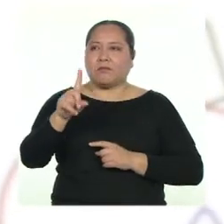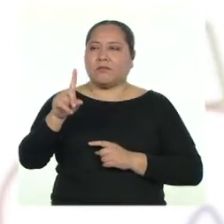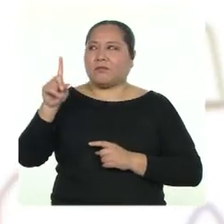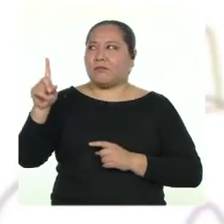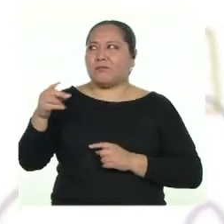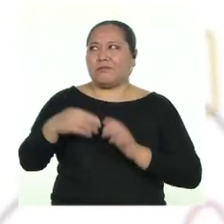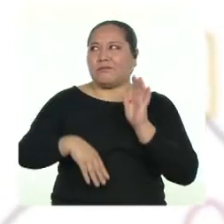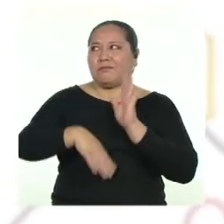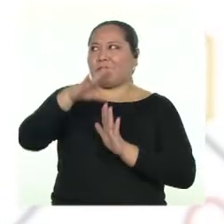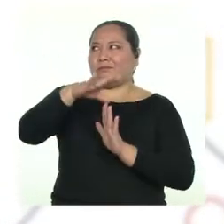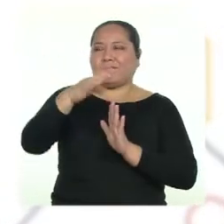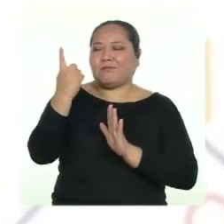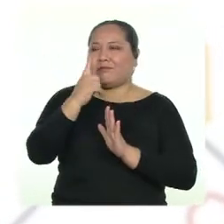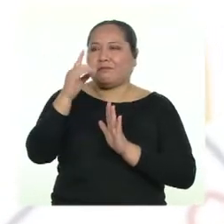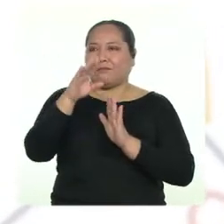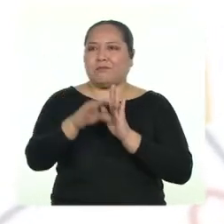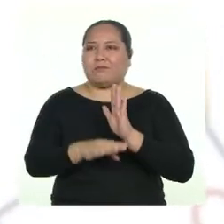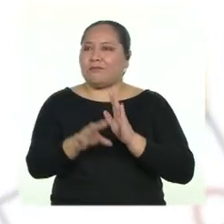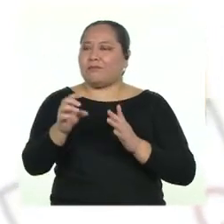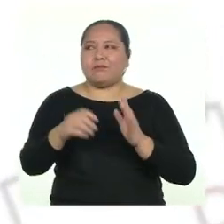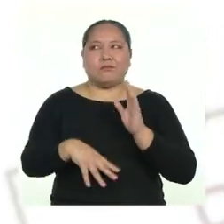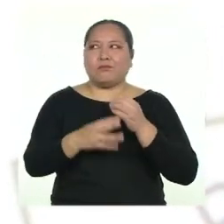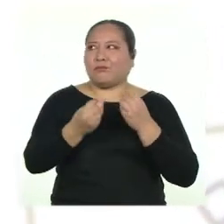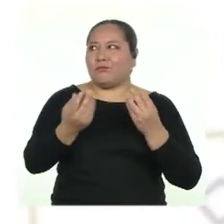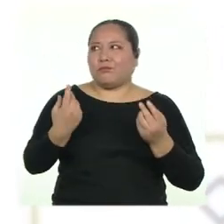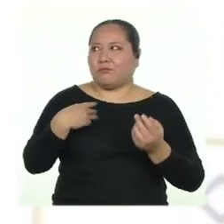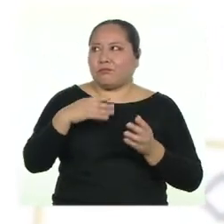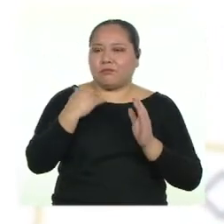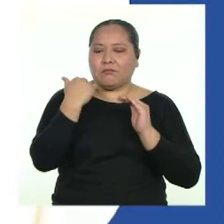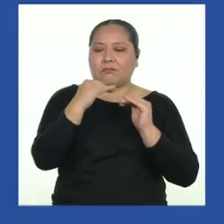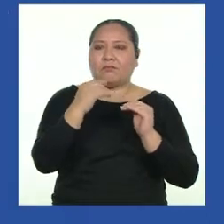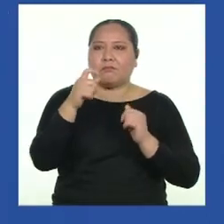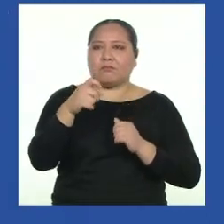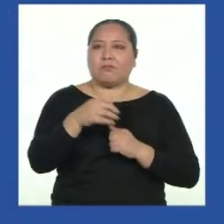nos pasamos. Es más de lo que necesito.